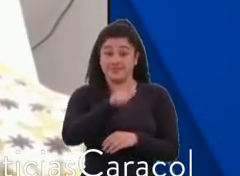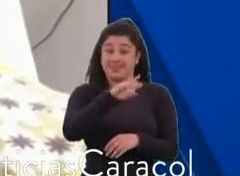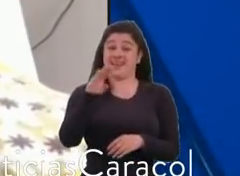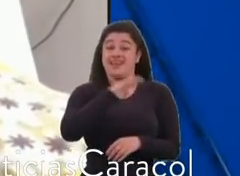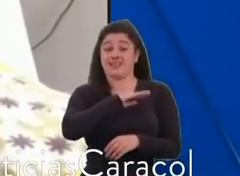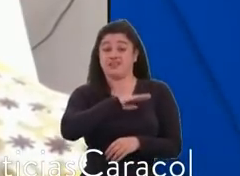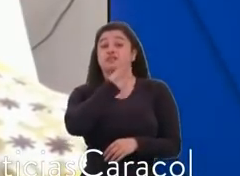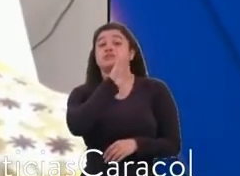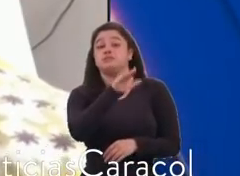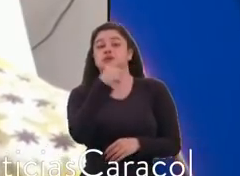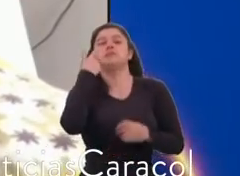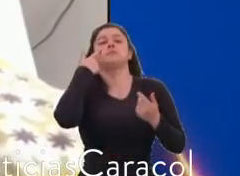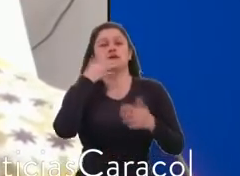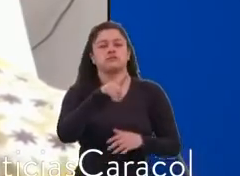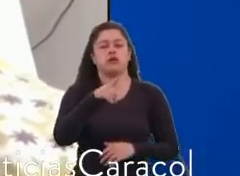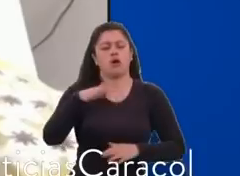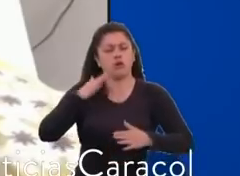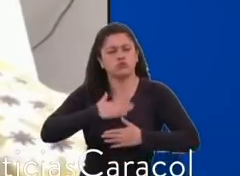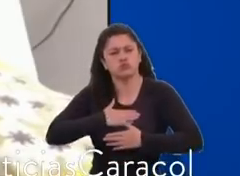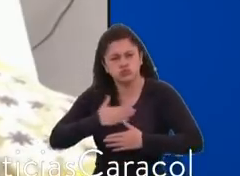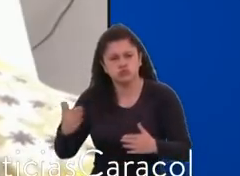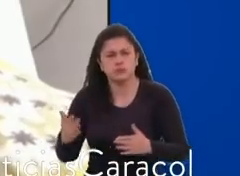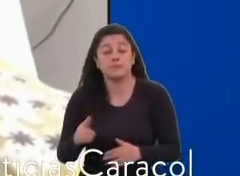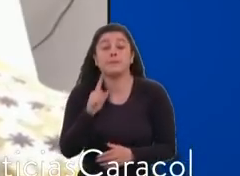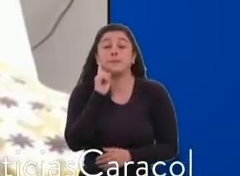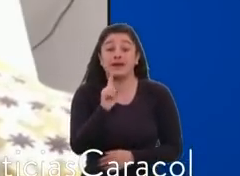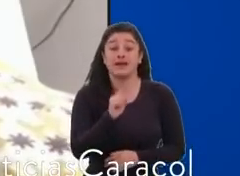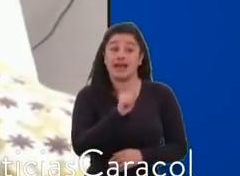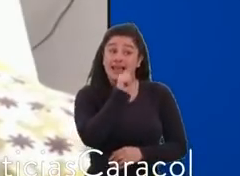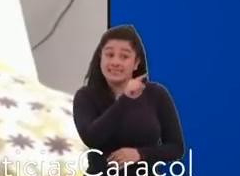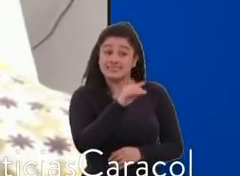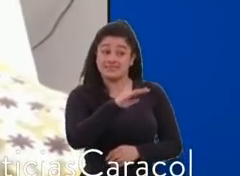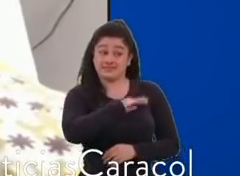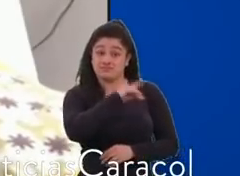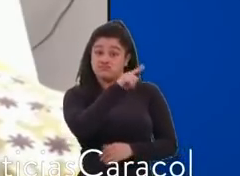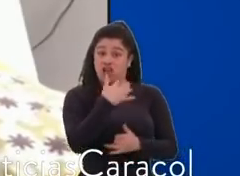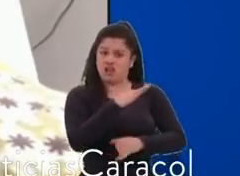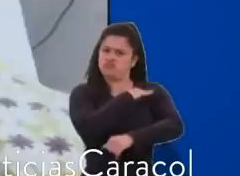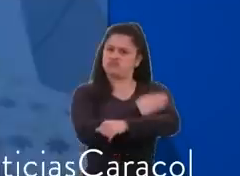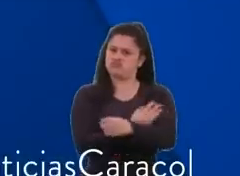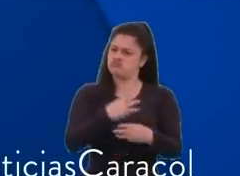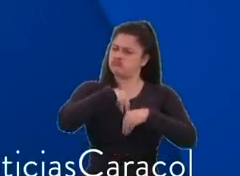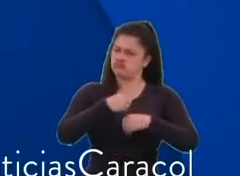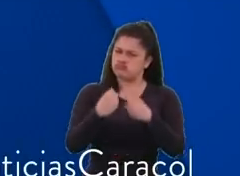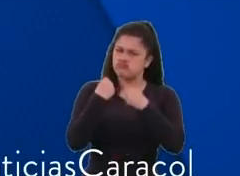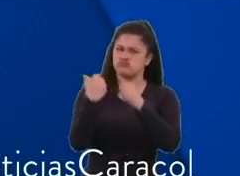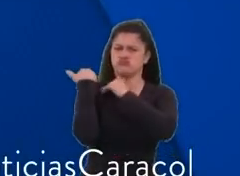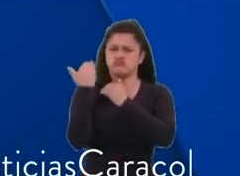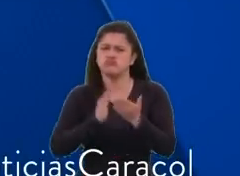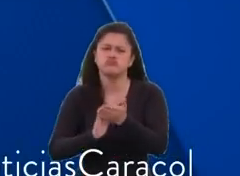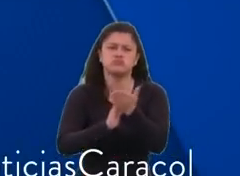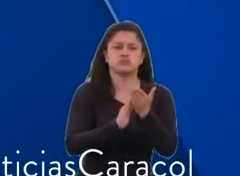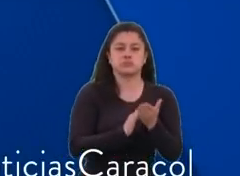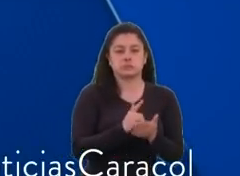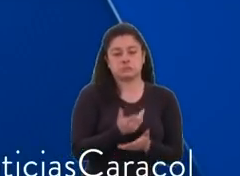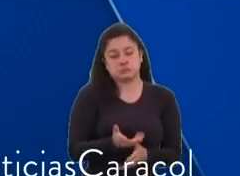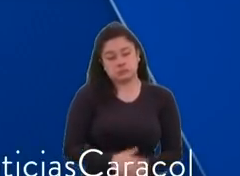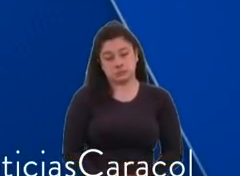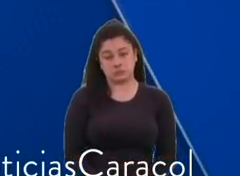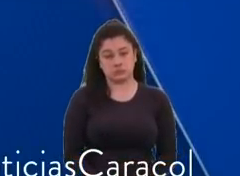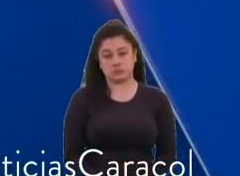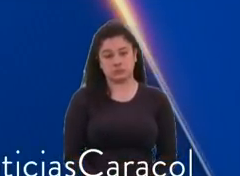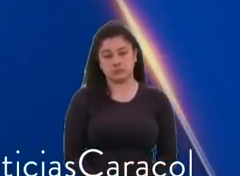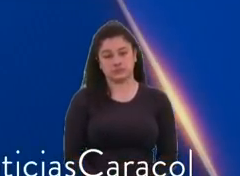tiene la capacidad para abordar una problemática tan grande. Y Darwin, muchas gracias por pasar aquí en Noticias Caracol.